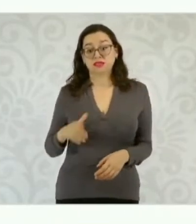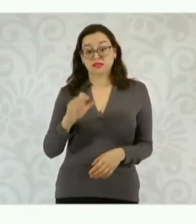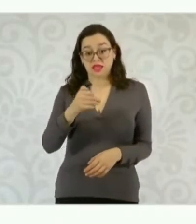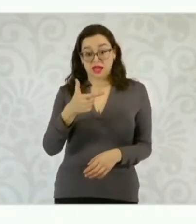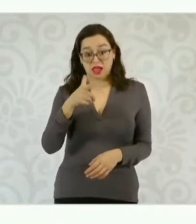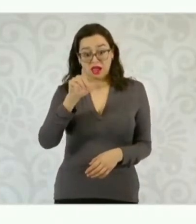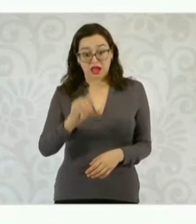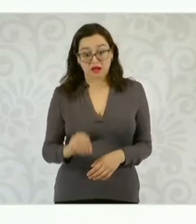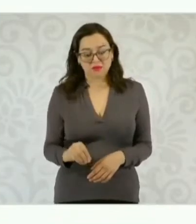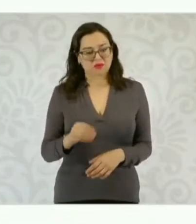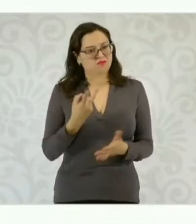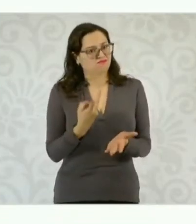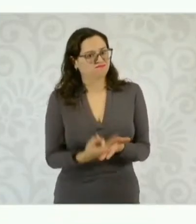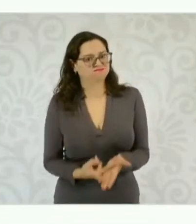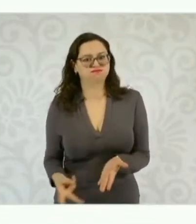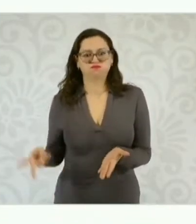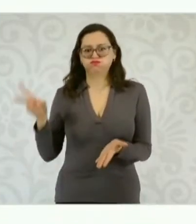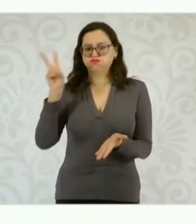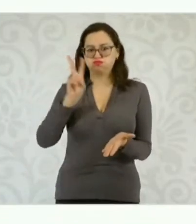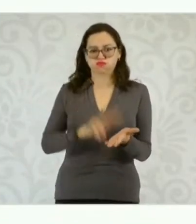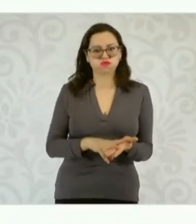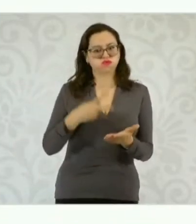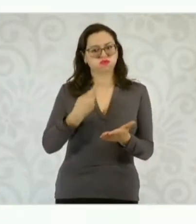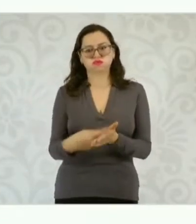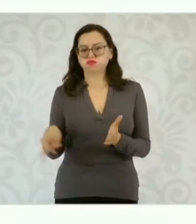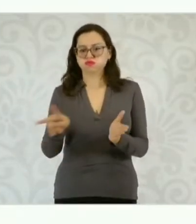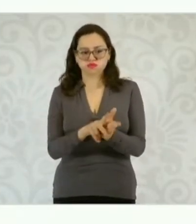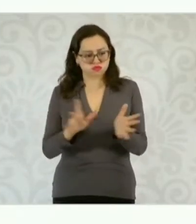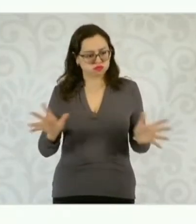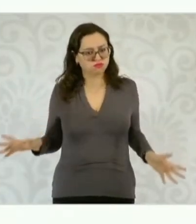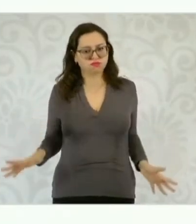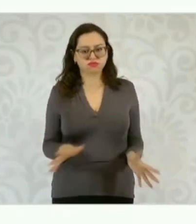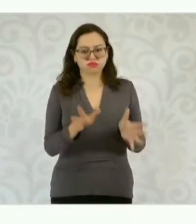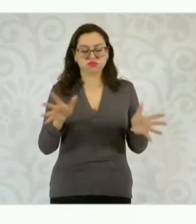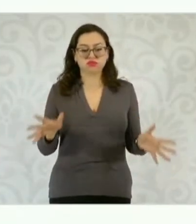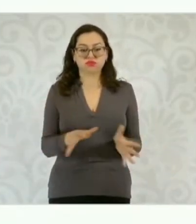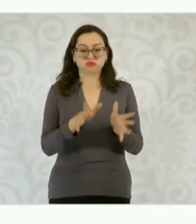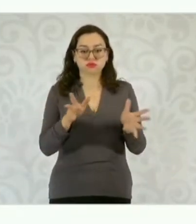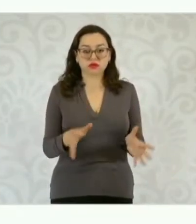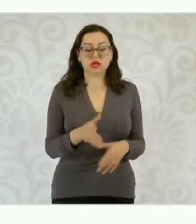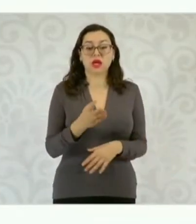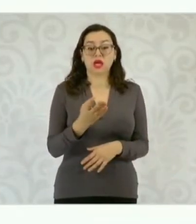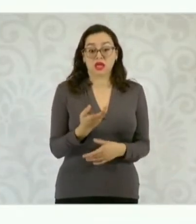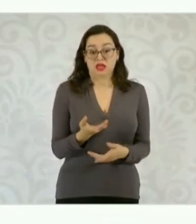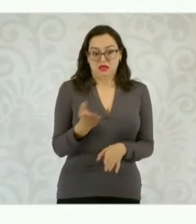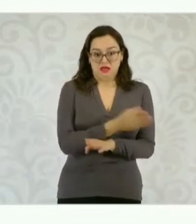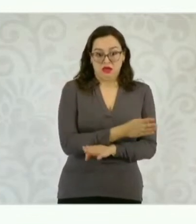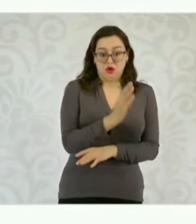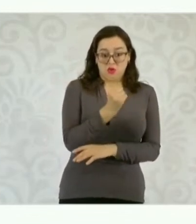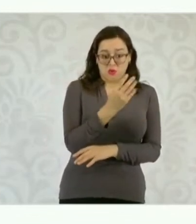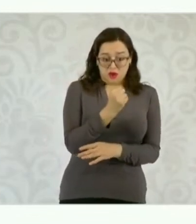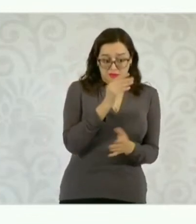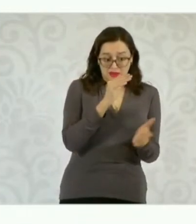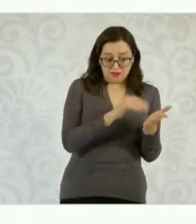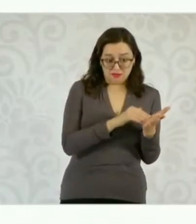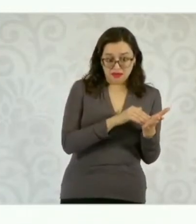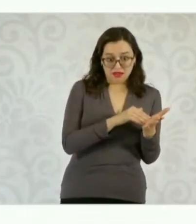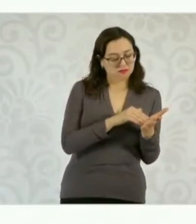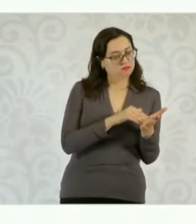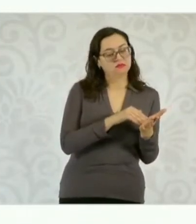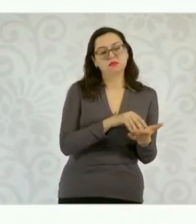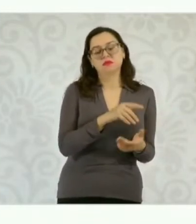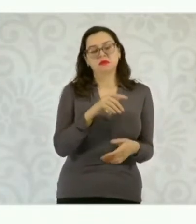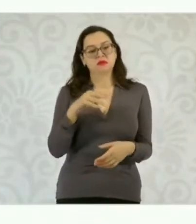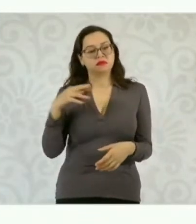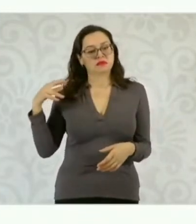Obrador prácticamente duplicó el número de plazas para aspirantes a residencias médicas, pasando de 9,480 en el 2020